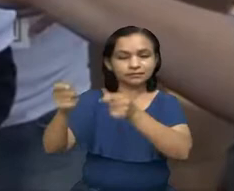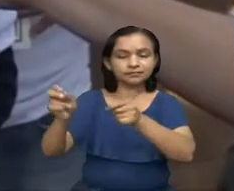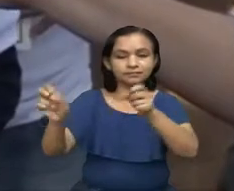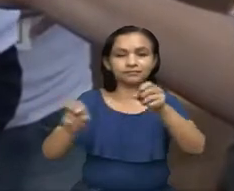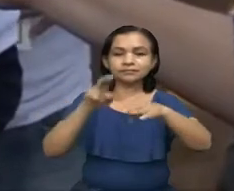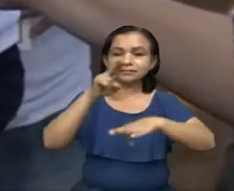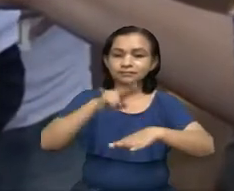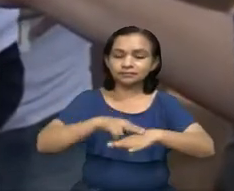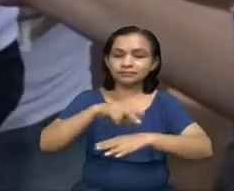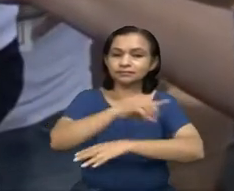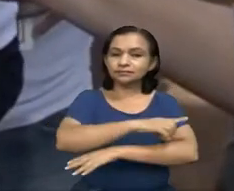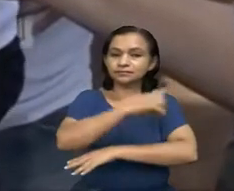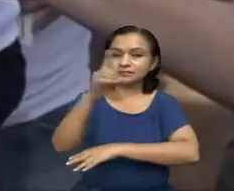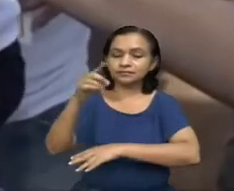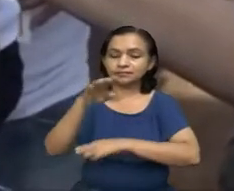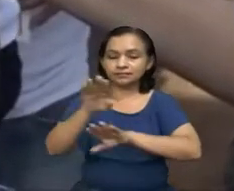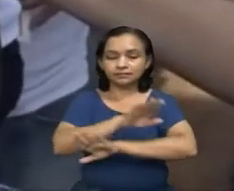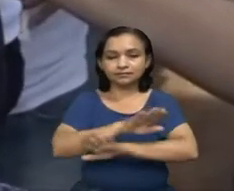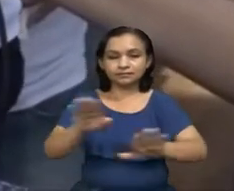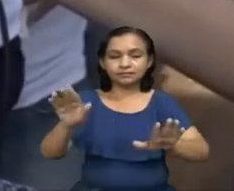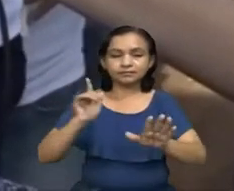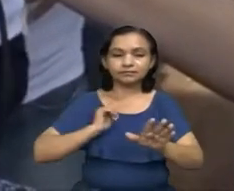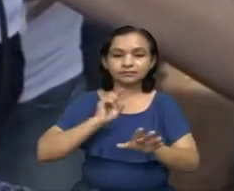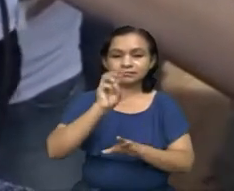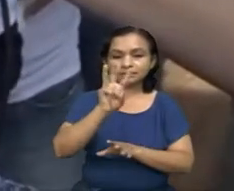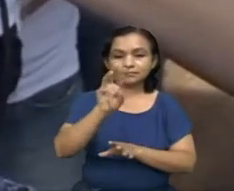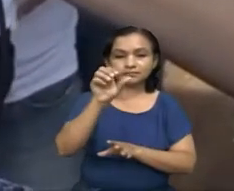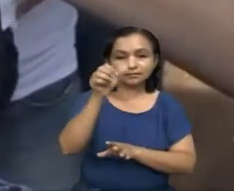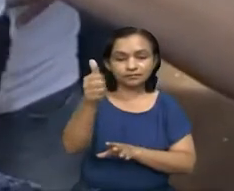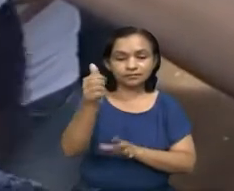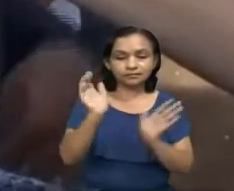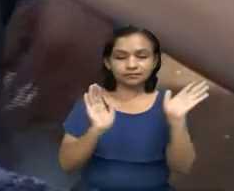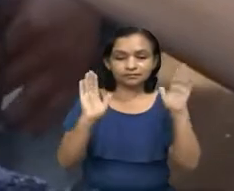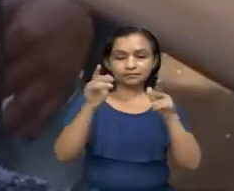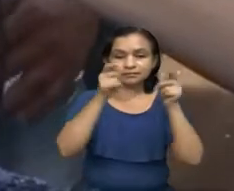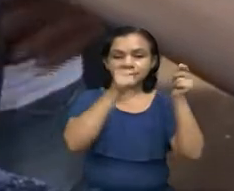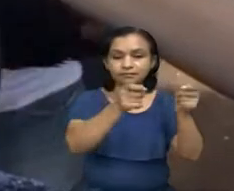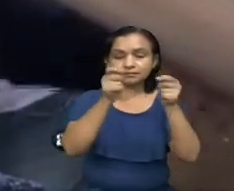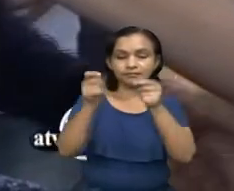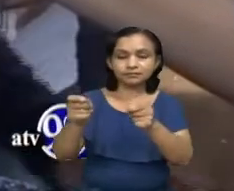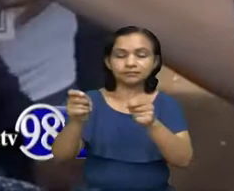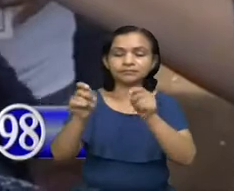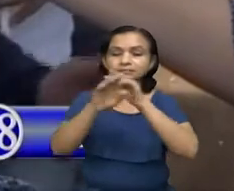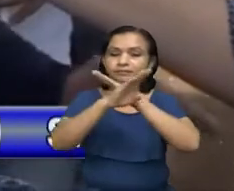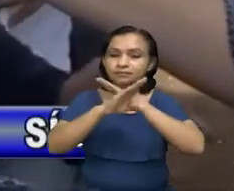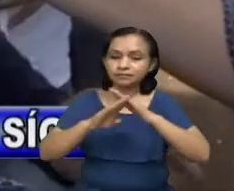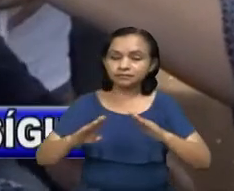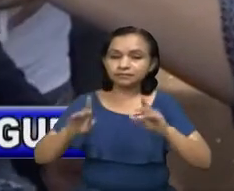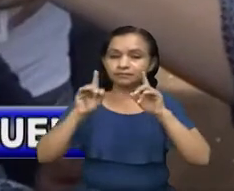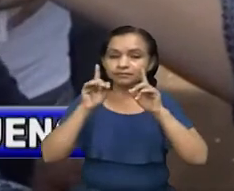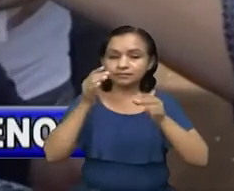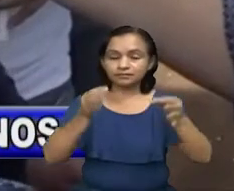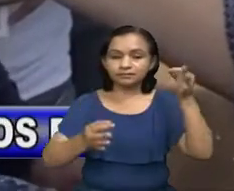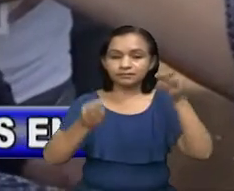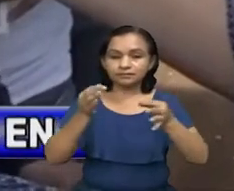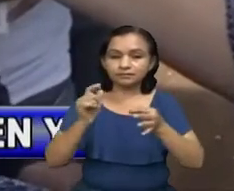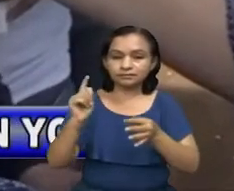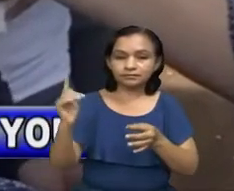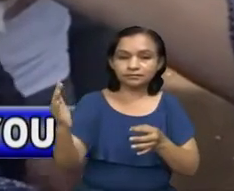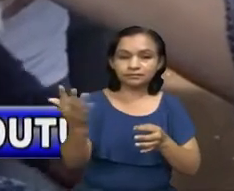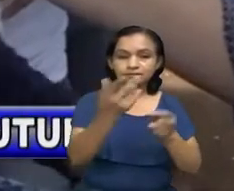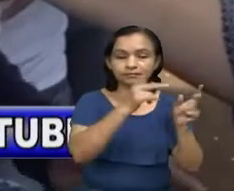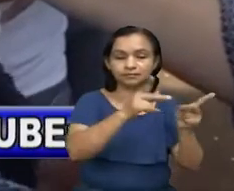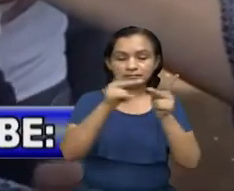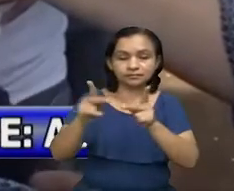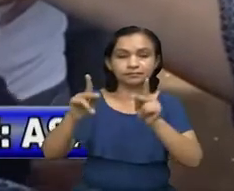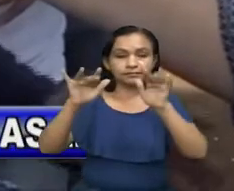nacional. Hoy estamos aquí cerrando, entregando 36 títulos rurales para llevarle la tranquilidad y la seguridad jurídica a todos los protagonistas que